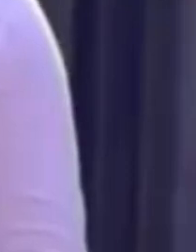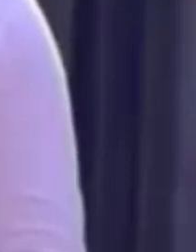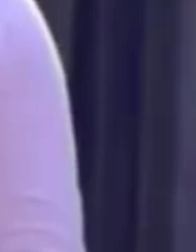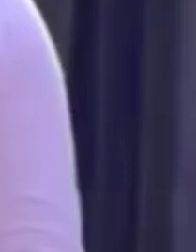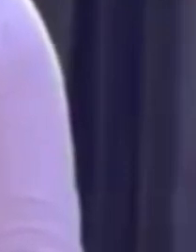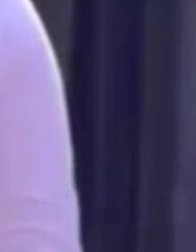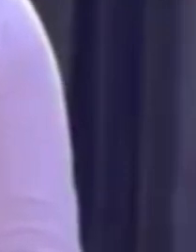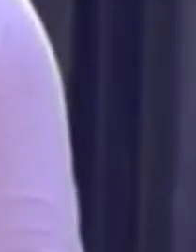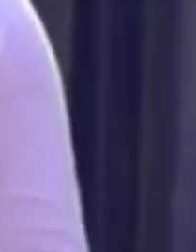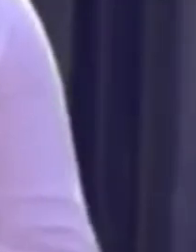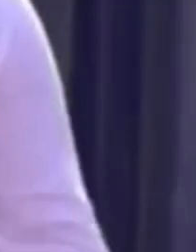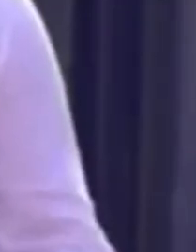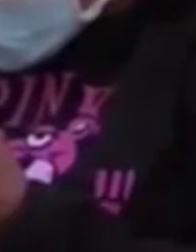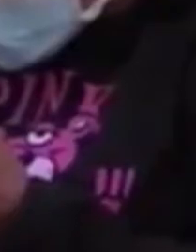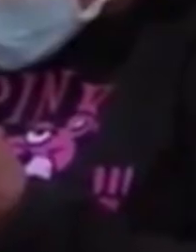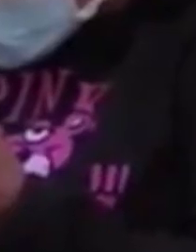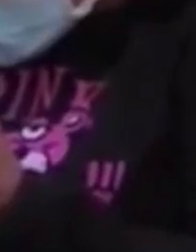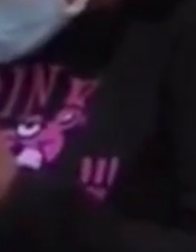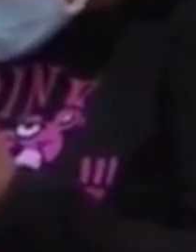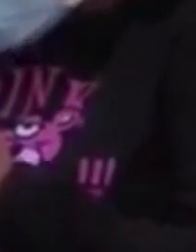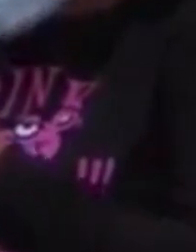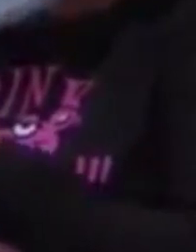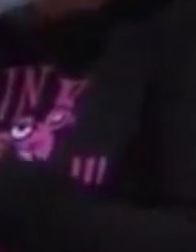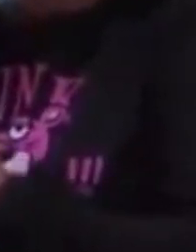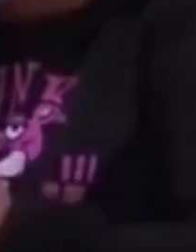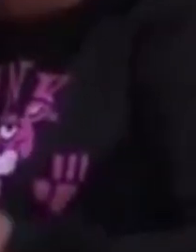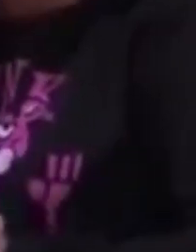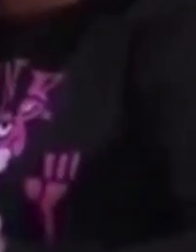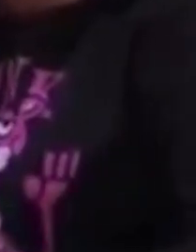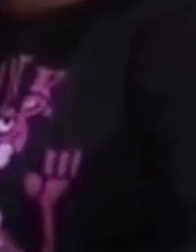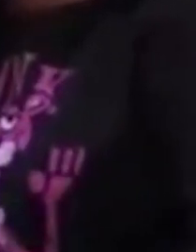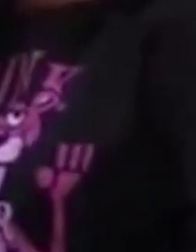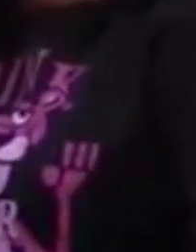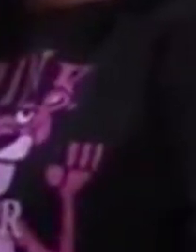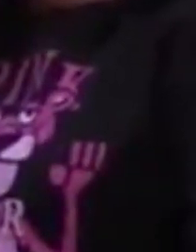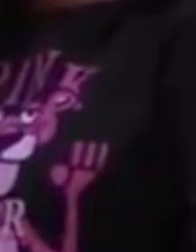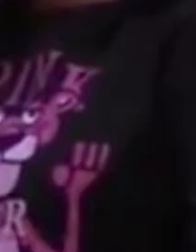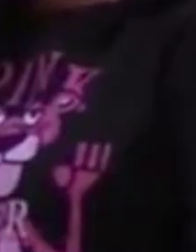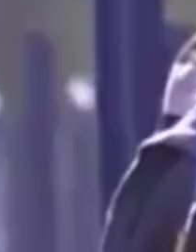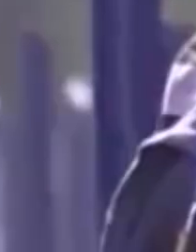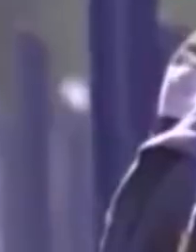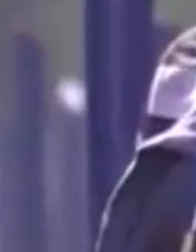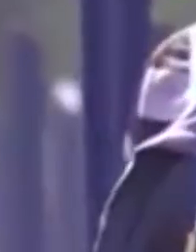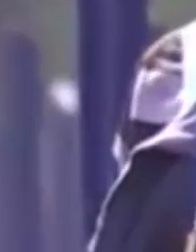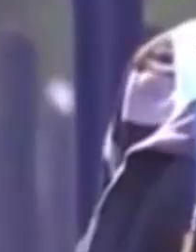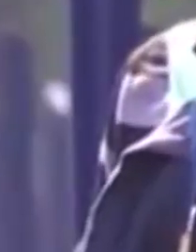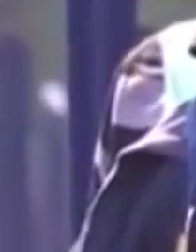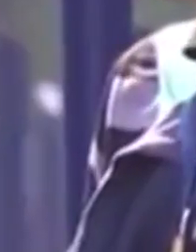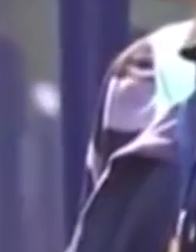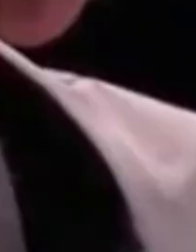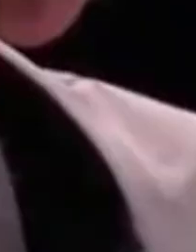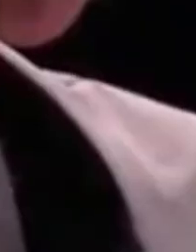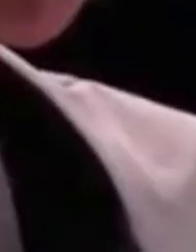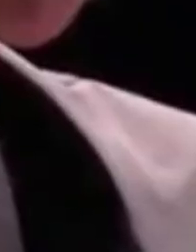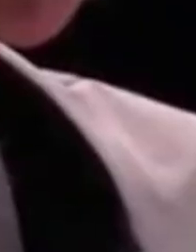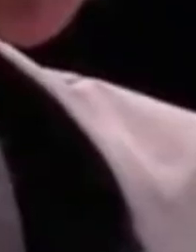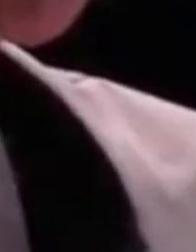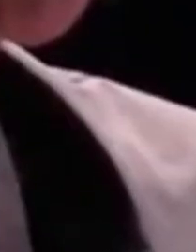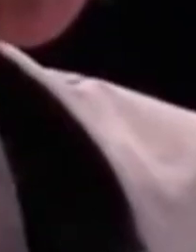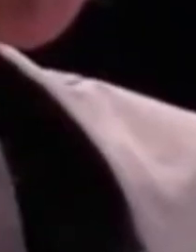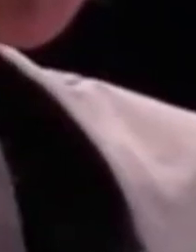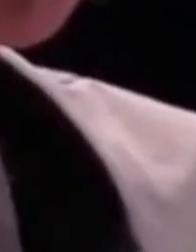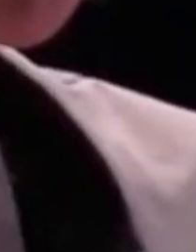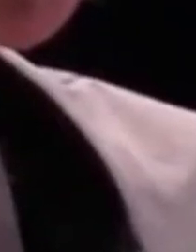el secretario de salud de puebla jorge humberto uribe téllez informó que las últimas 24 horas se registraron 50 casos más de coronavirus